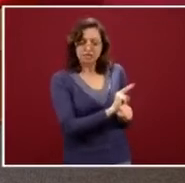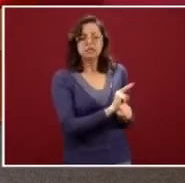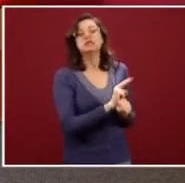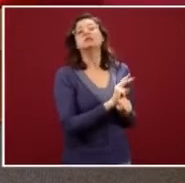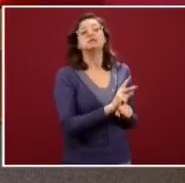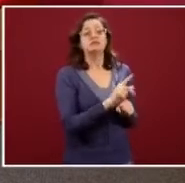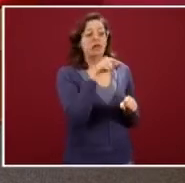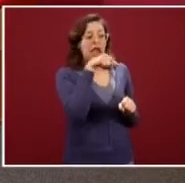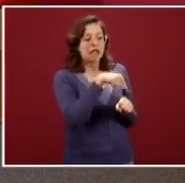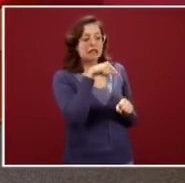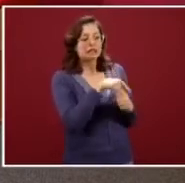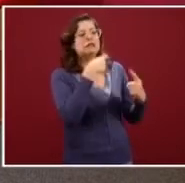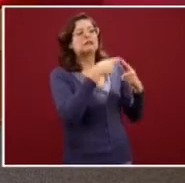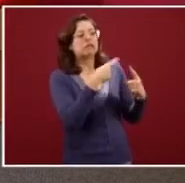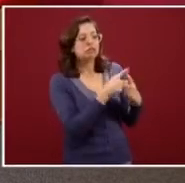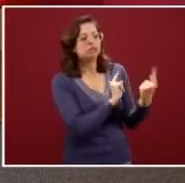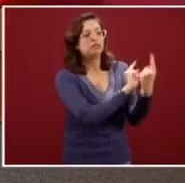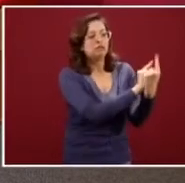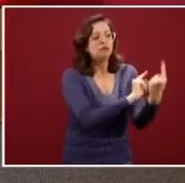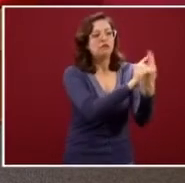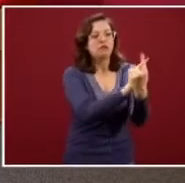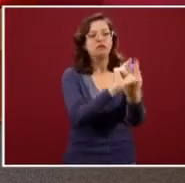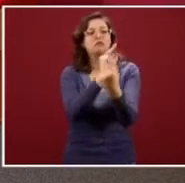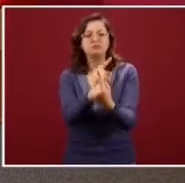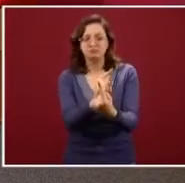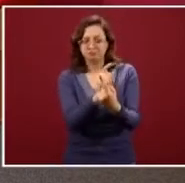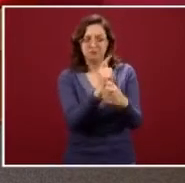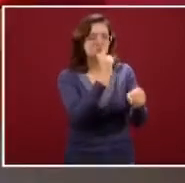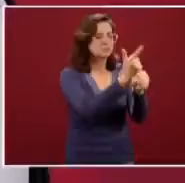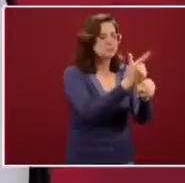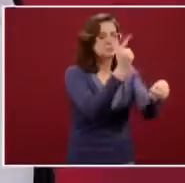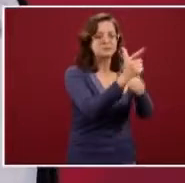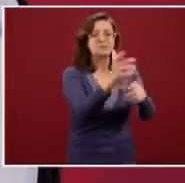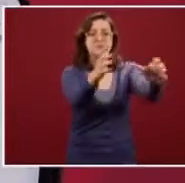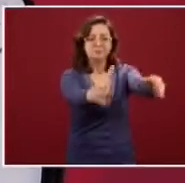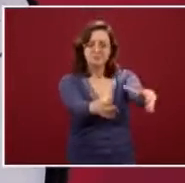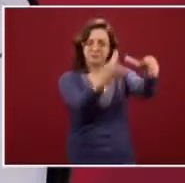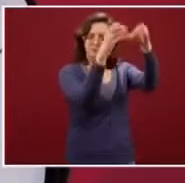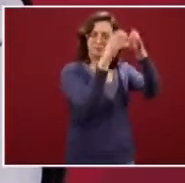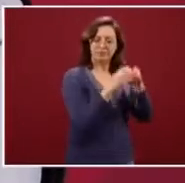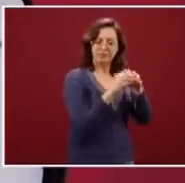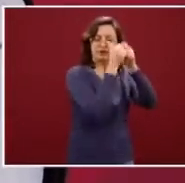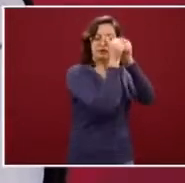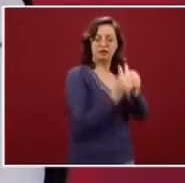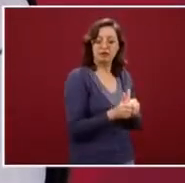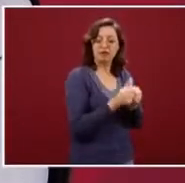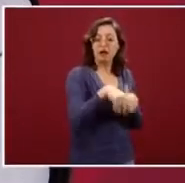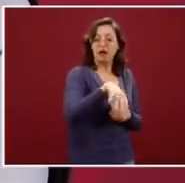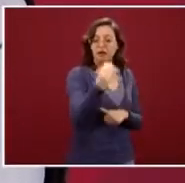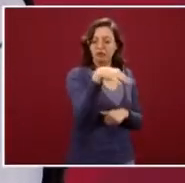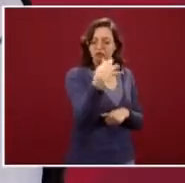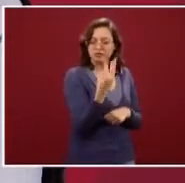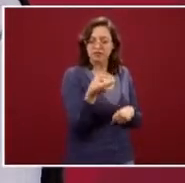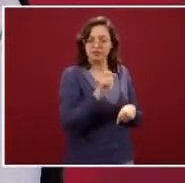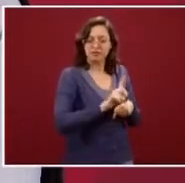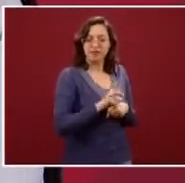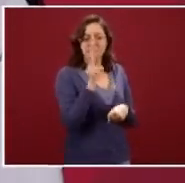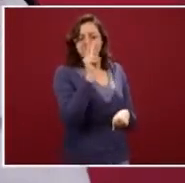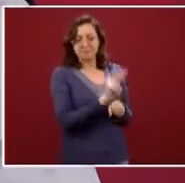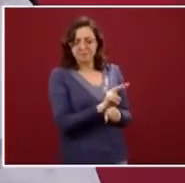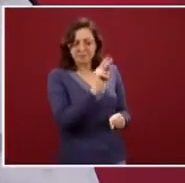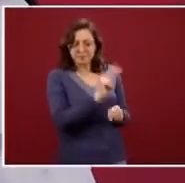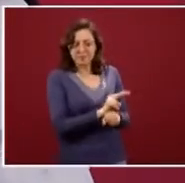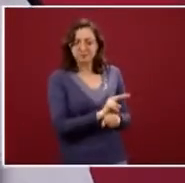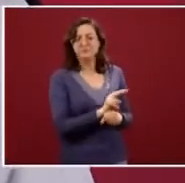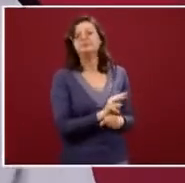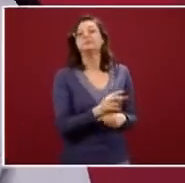resguardo que correspondería, vigilarlos por 14 días y entonces de esa manera poder, como decía, mitigar